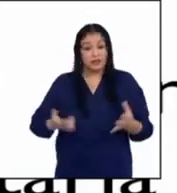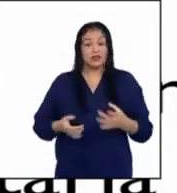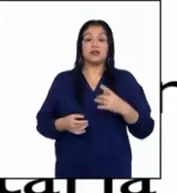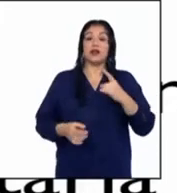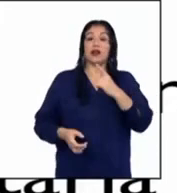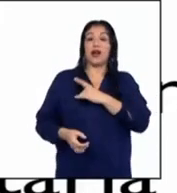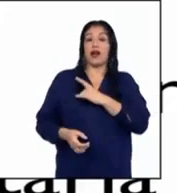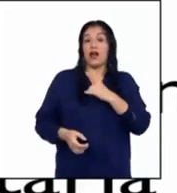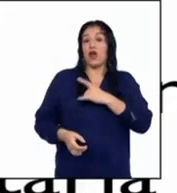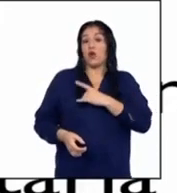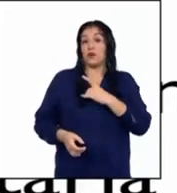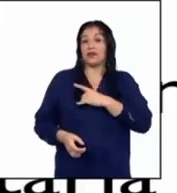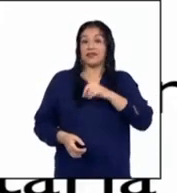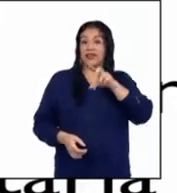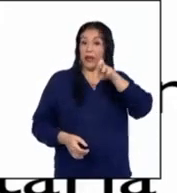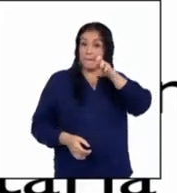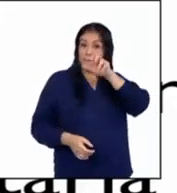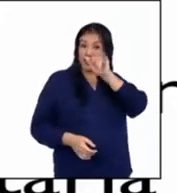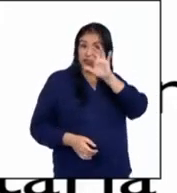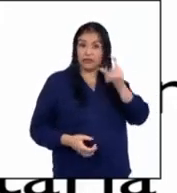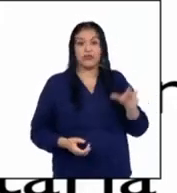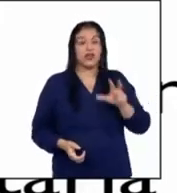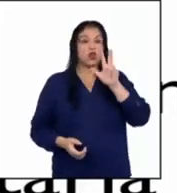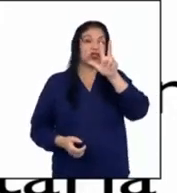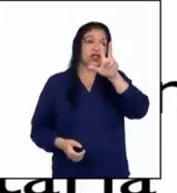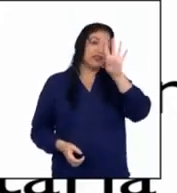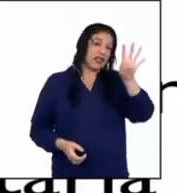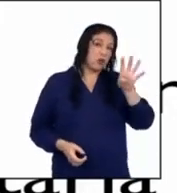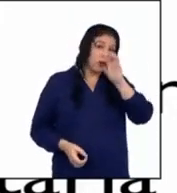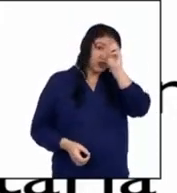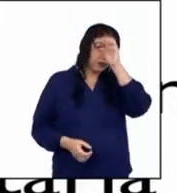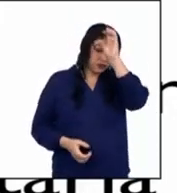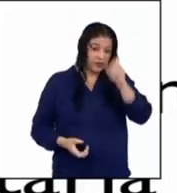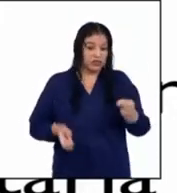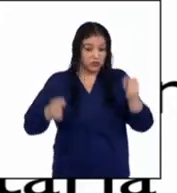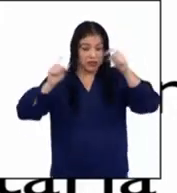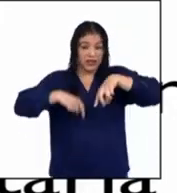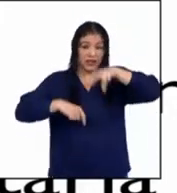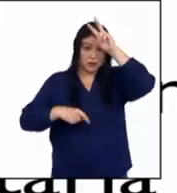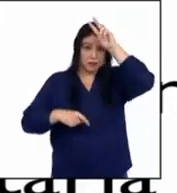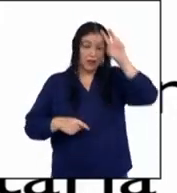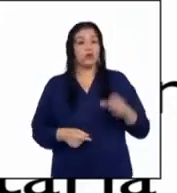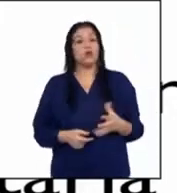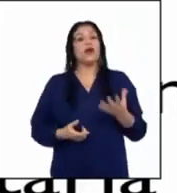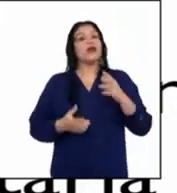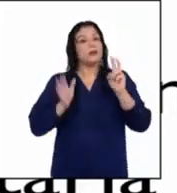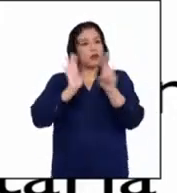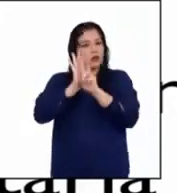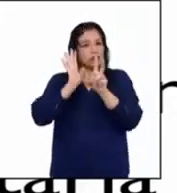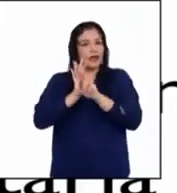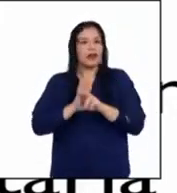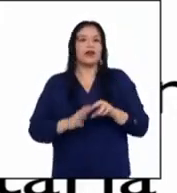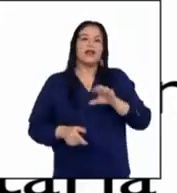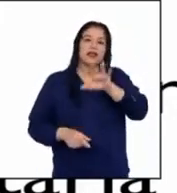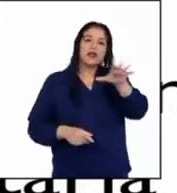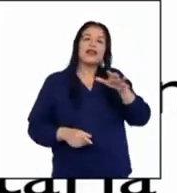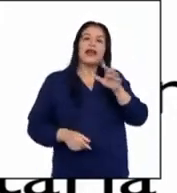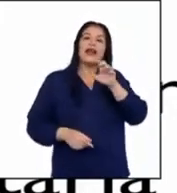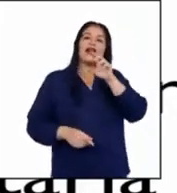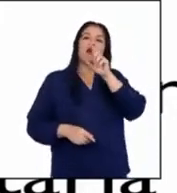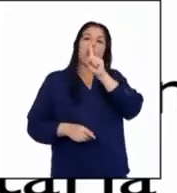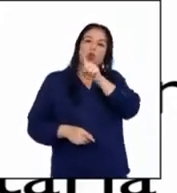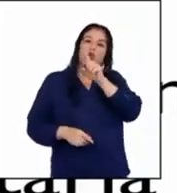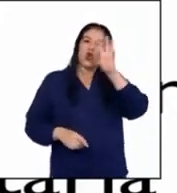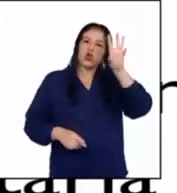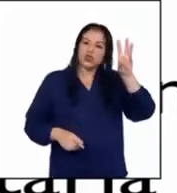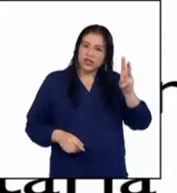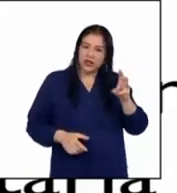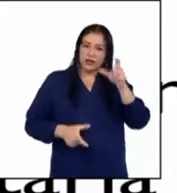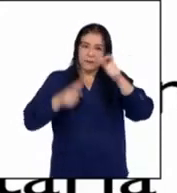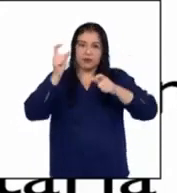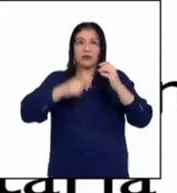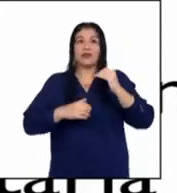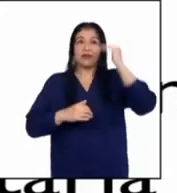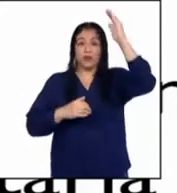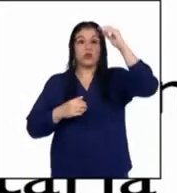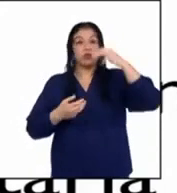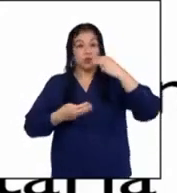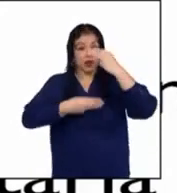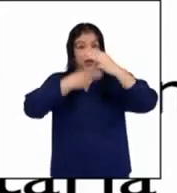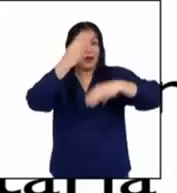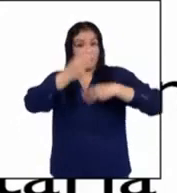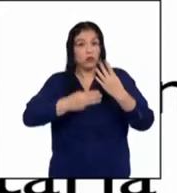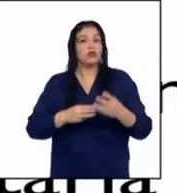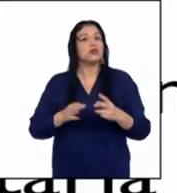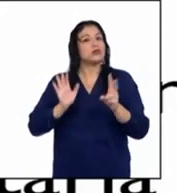del Pacífico, 34% de la población adulta en Perú es voluntaria. 16% según Gallup en el mundo de la población adulta es